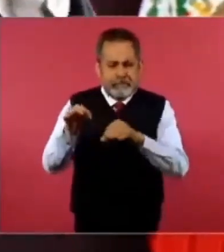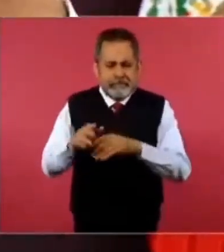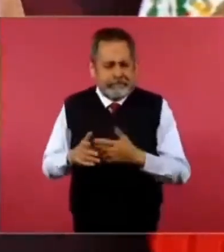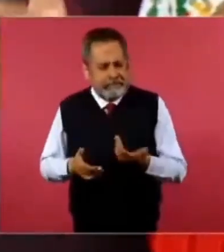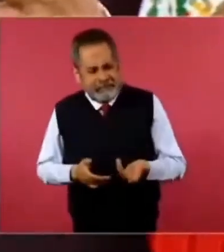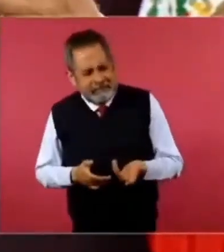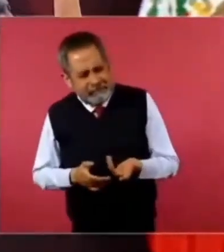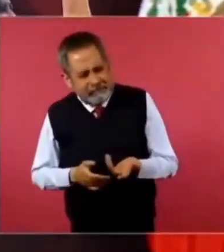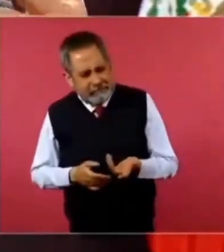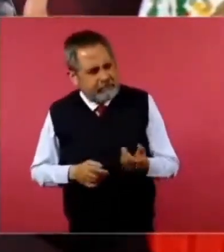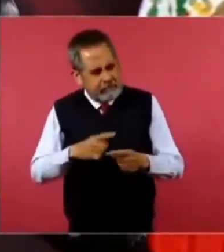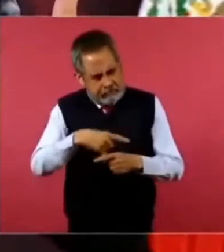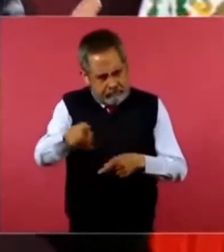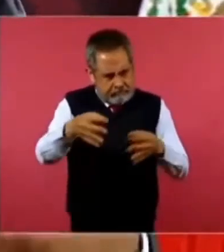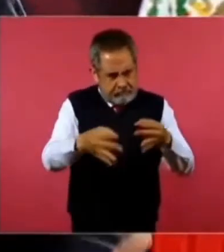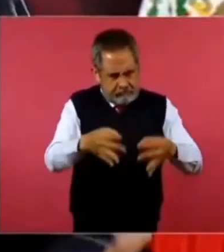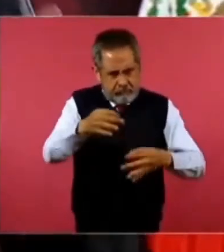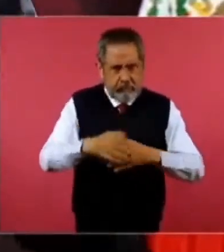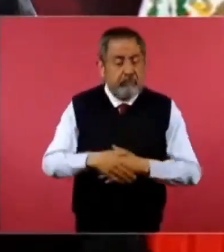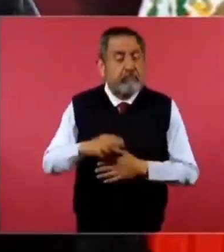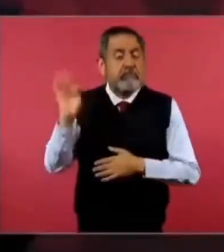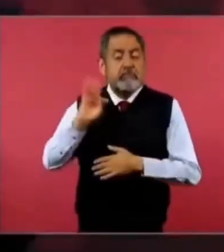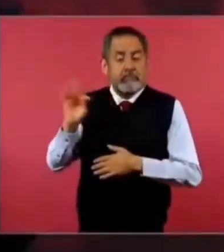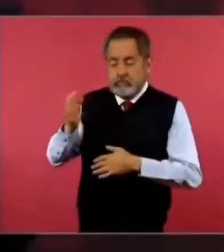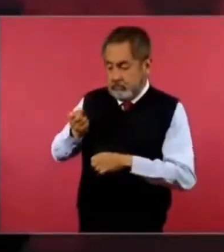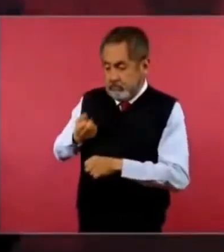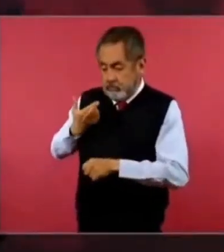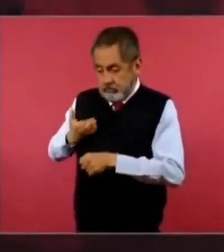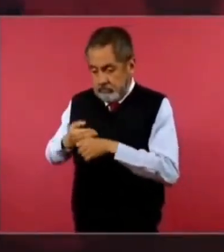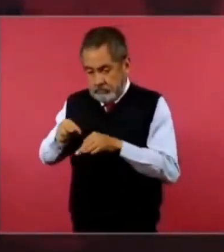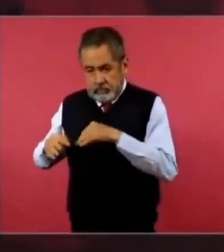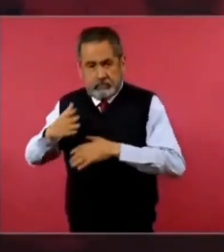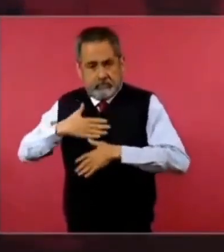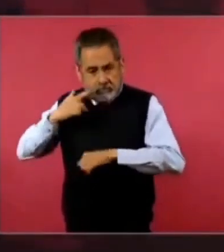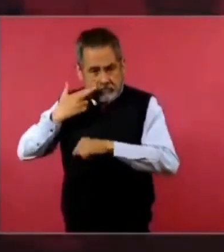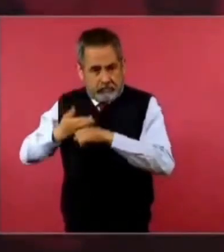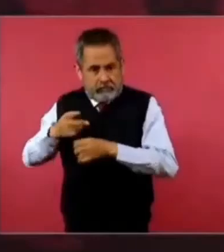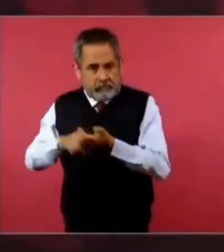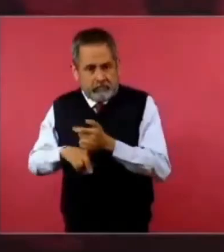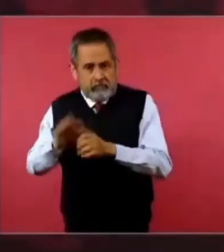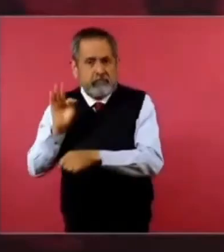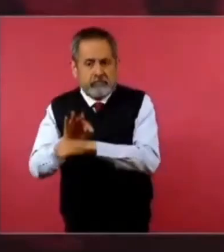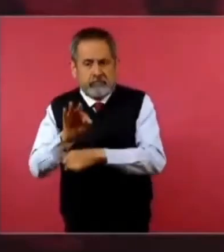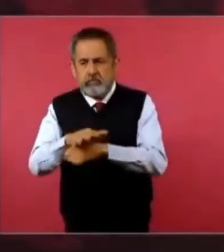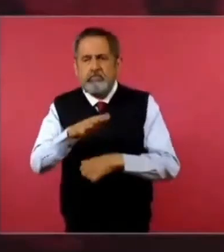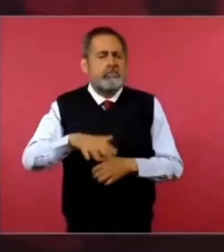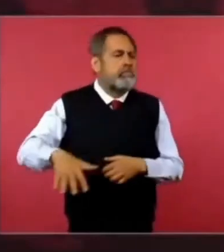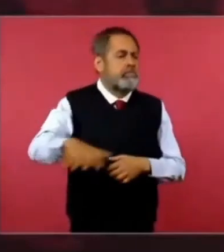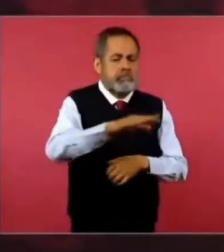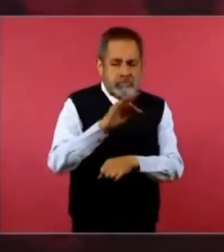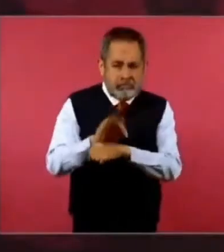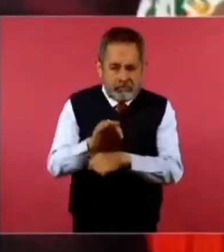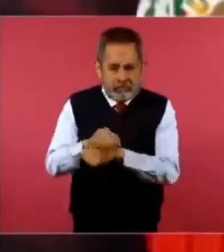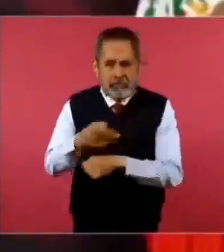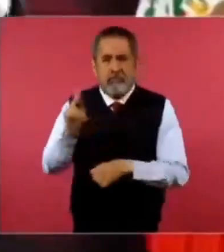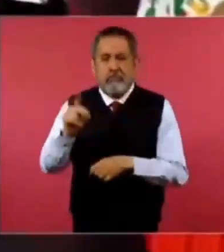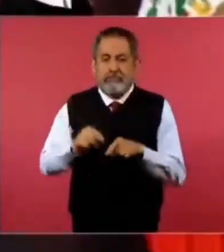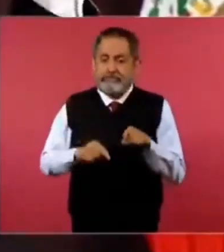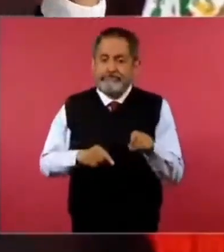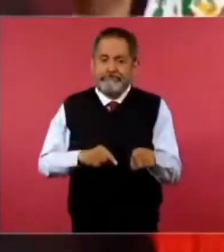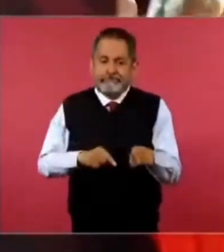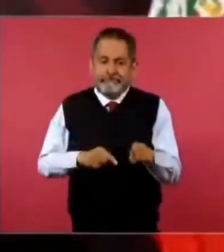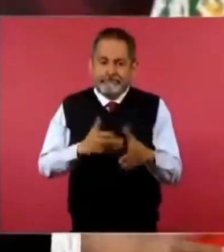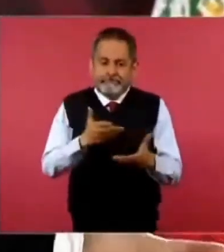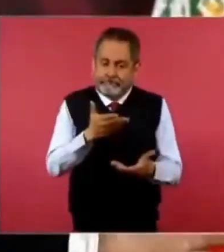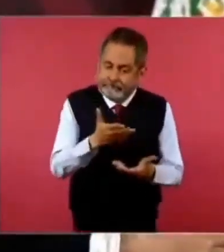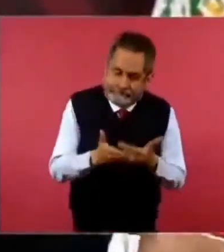los atiende la Secretaría, que es su responsabilidad proteger a los trabajadores, pero en este caso